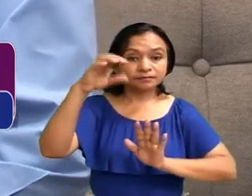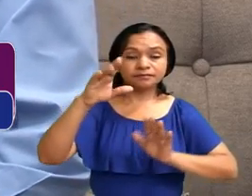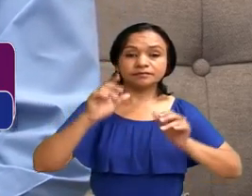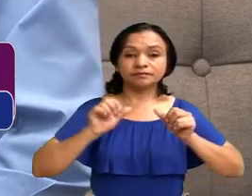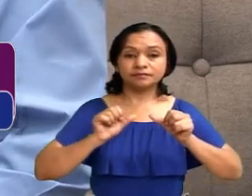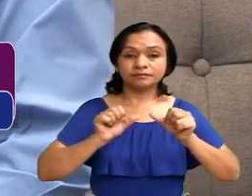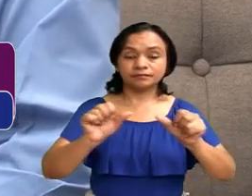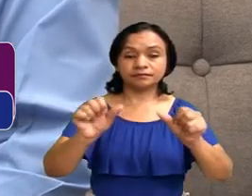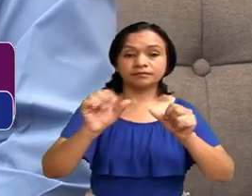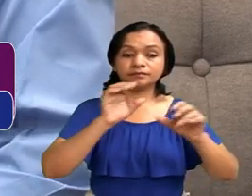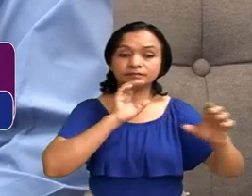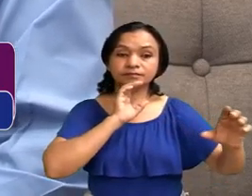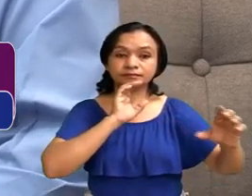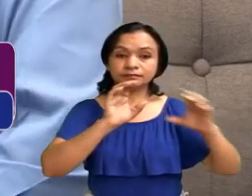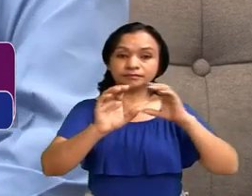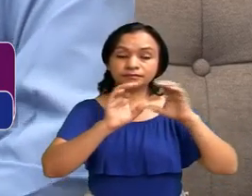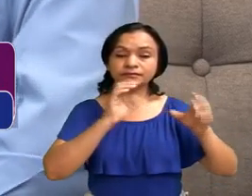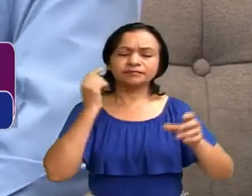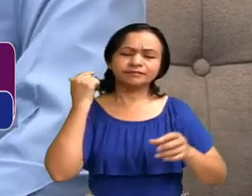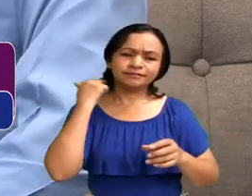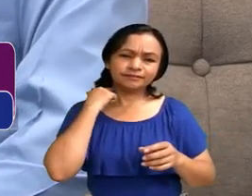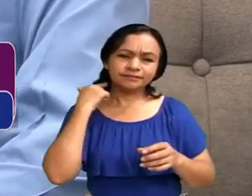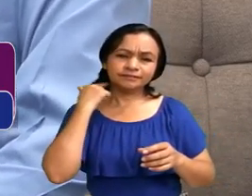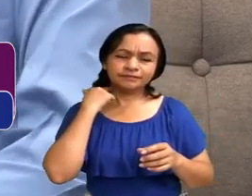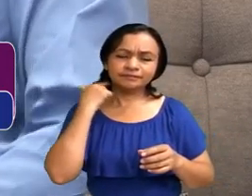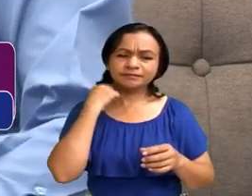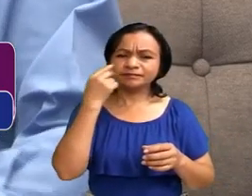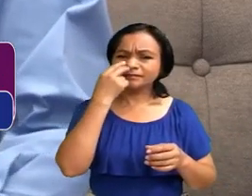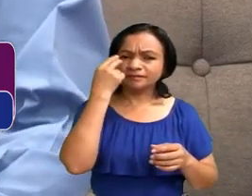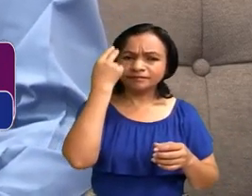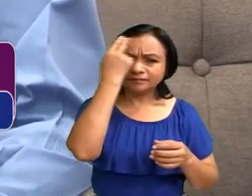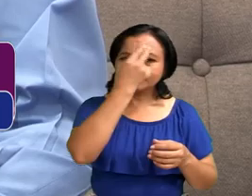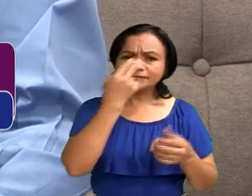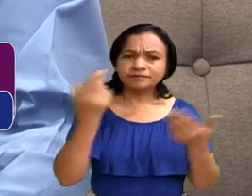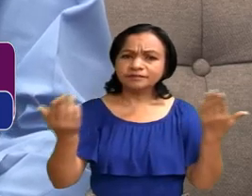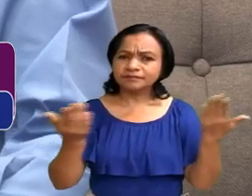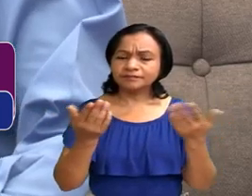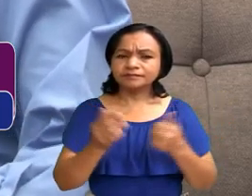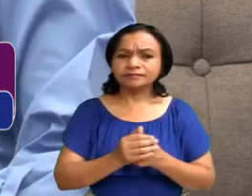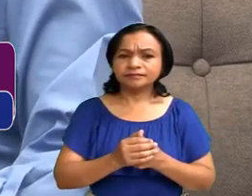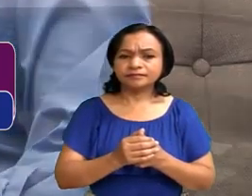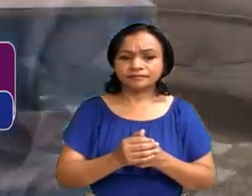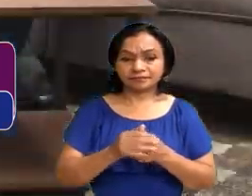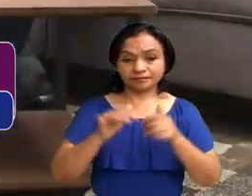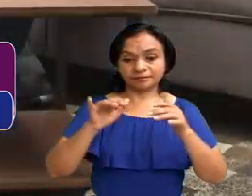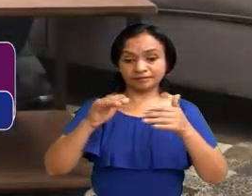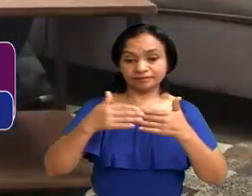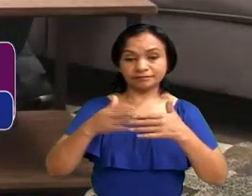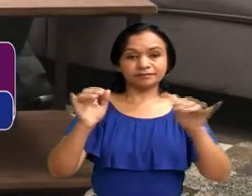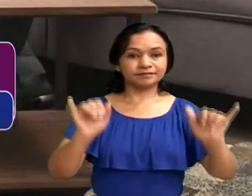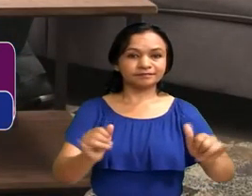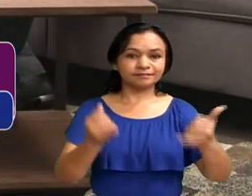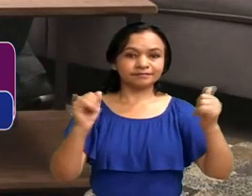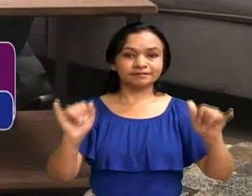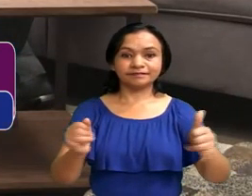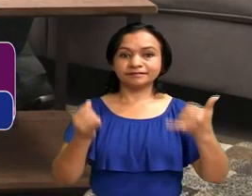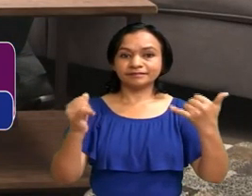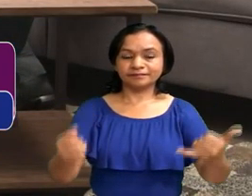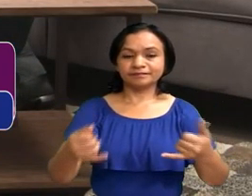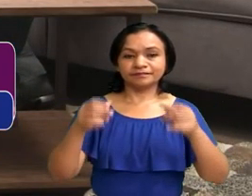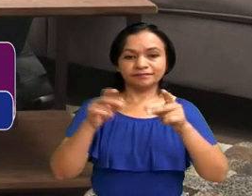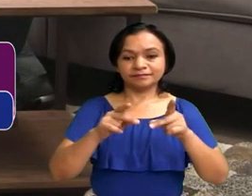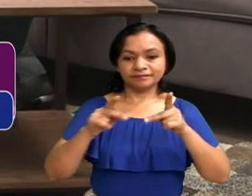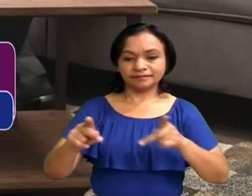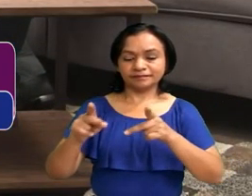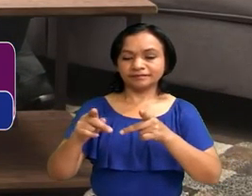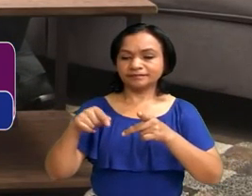mantenemos una comunicación siempre. ¿Qué es lo que sucede? Ahí están, ya viene la liga, entonces inmediatamente nuestro personal